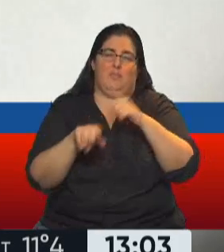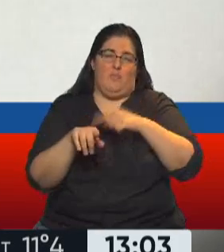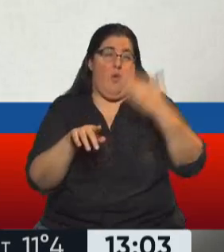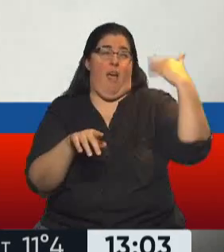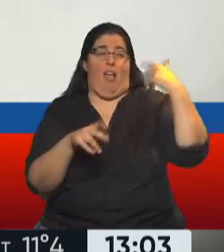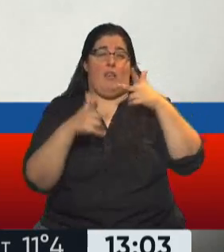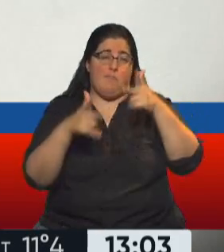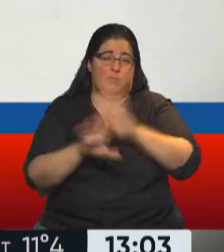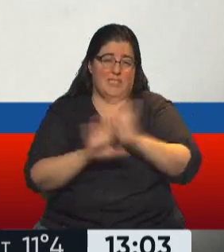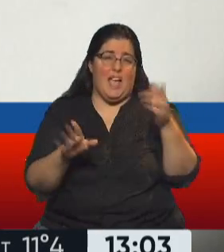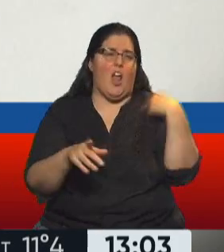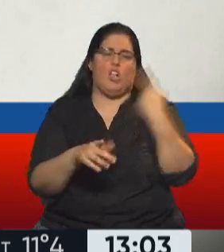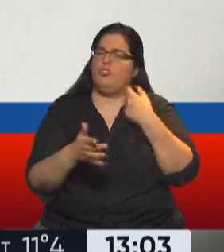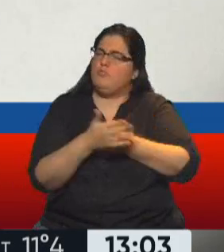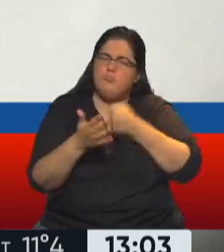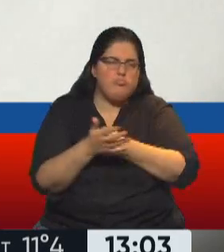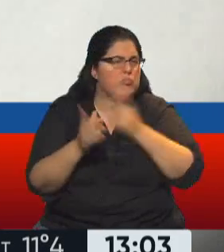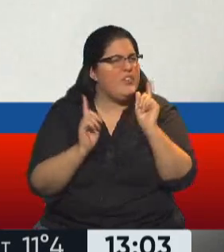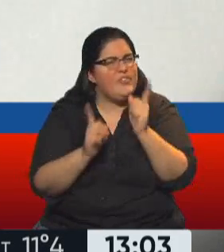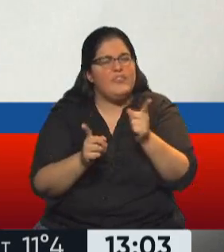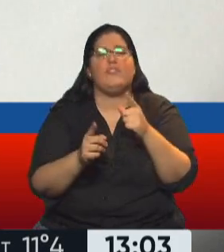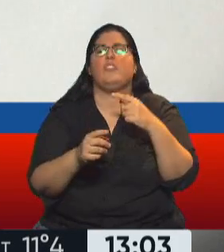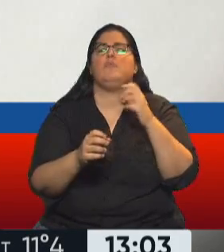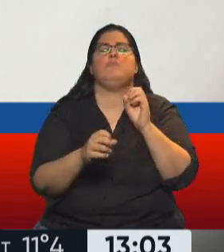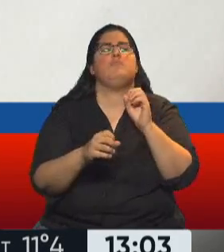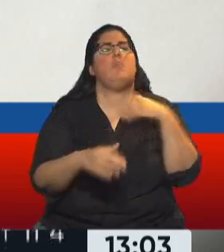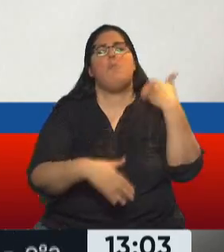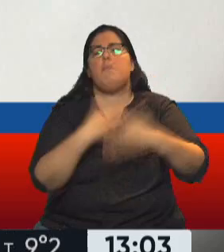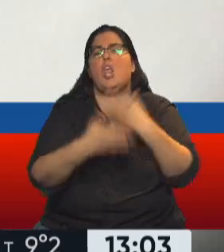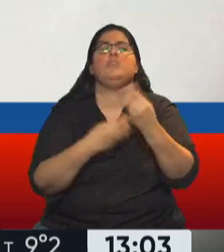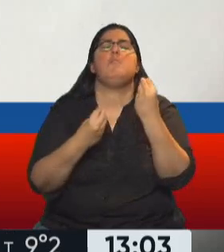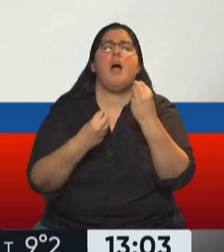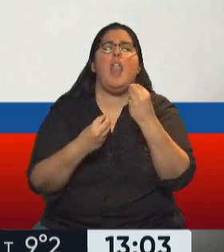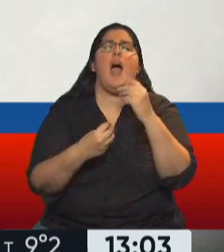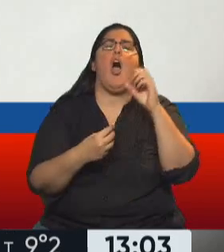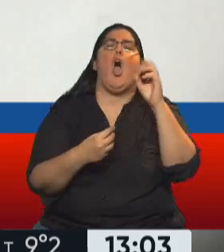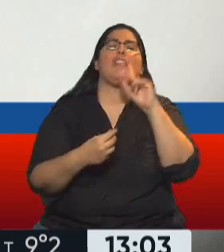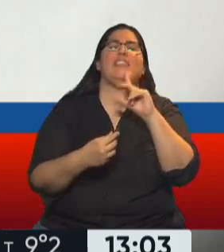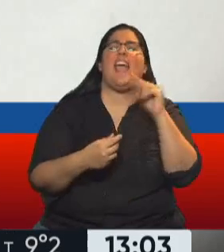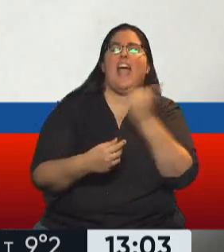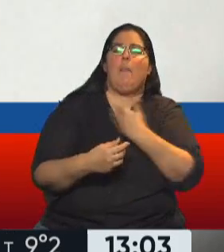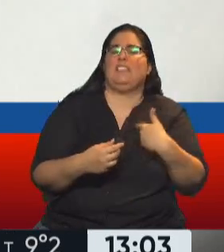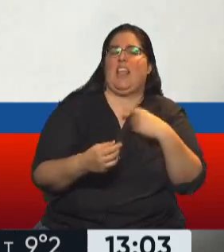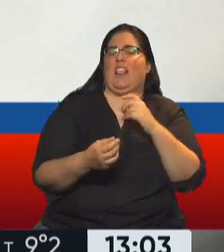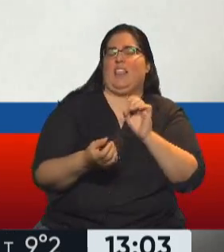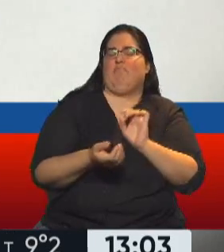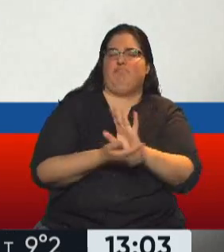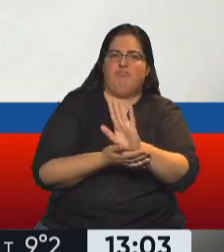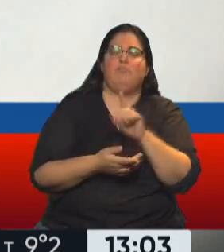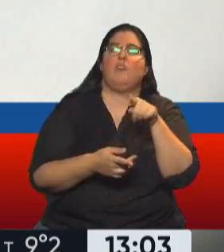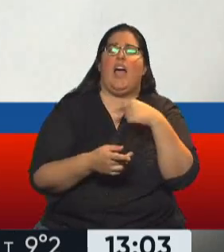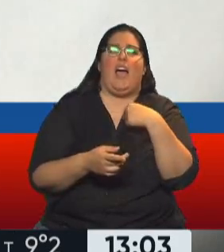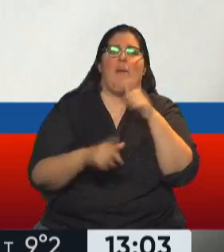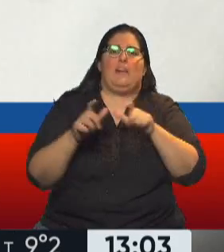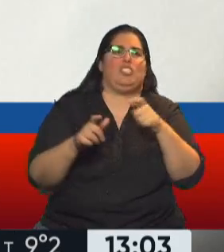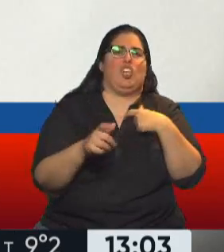momentos, seguimos en la lucha. Esto es parte del proceso para salir de Daniel Ortega. Aquí nadie se raja, Daniel